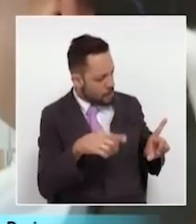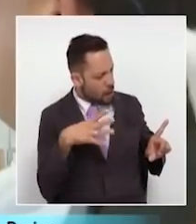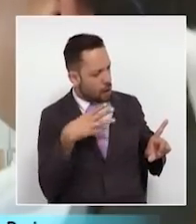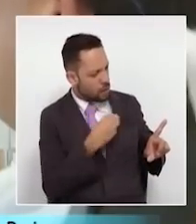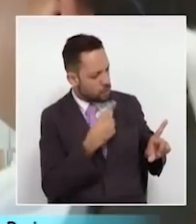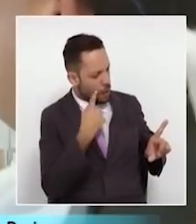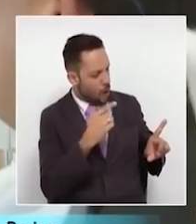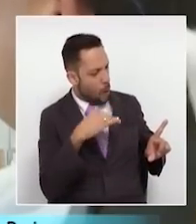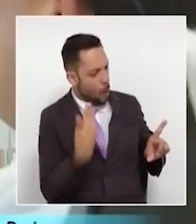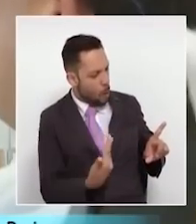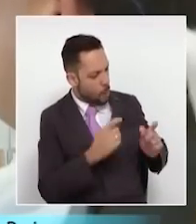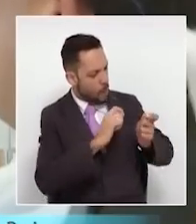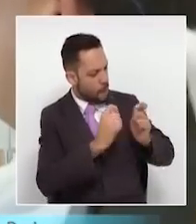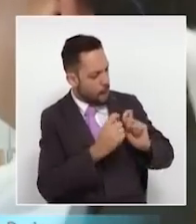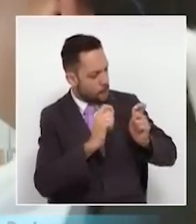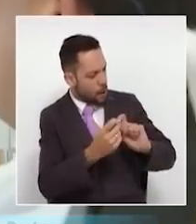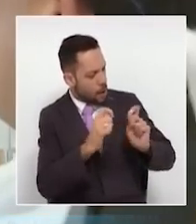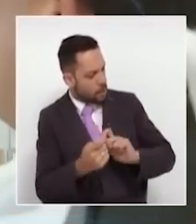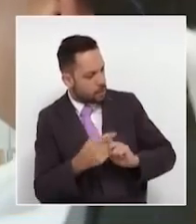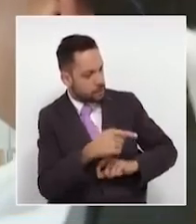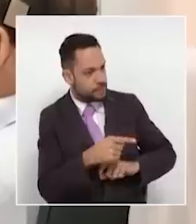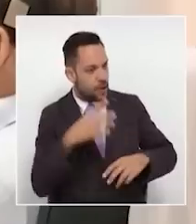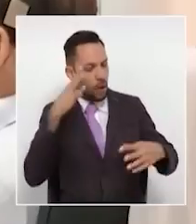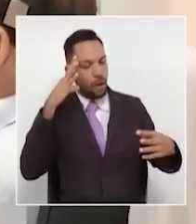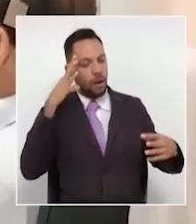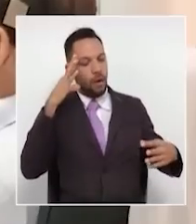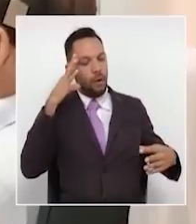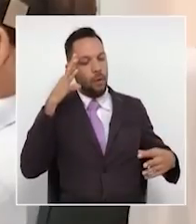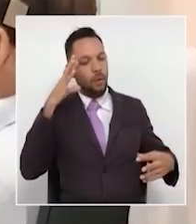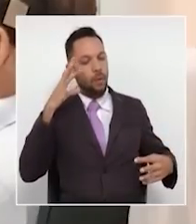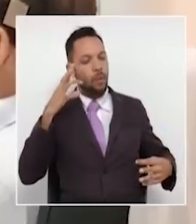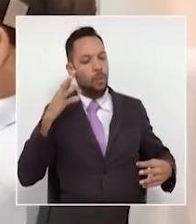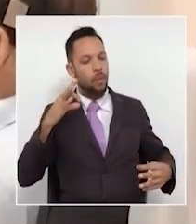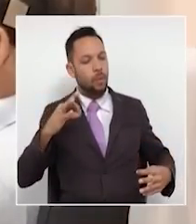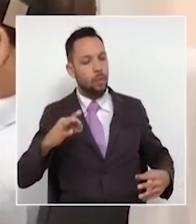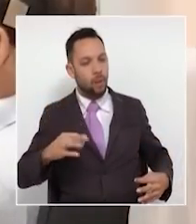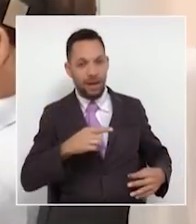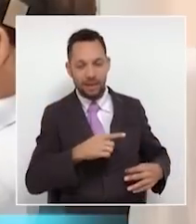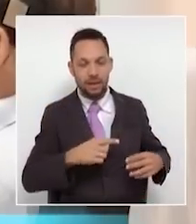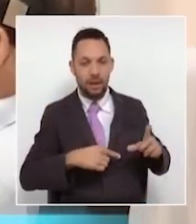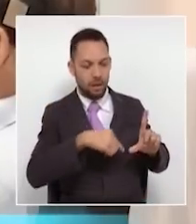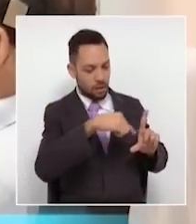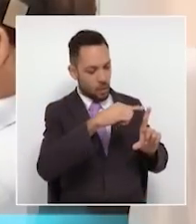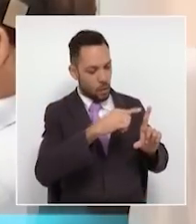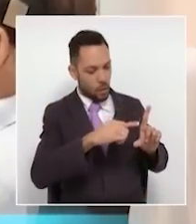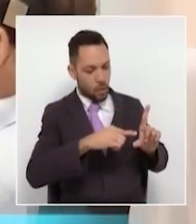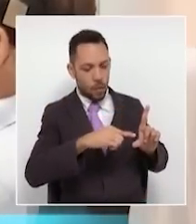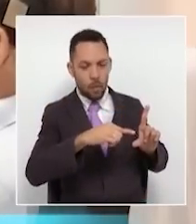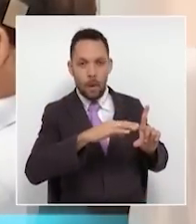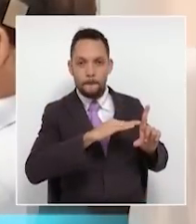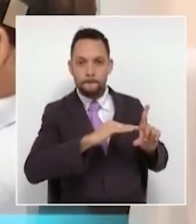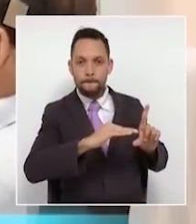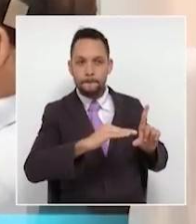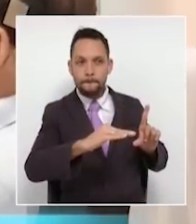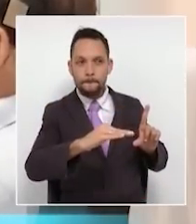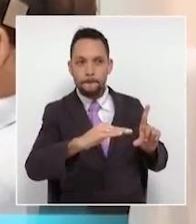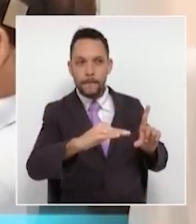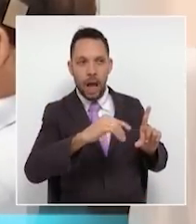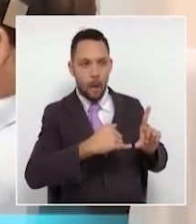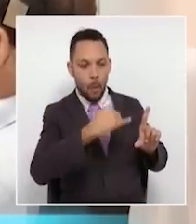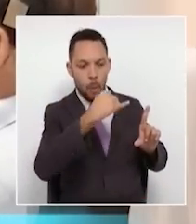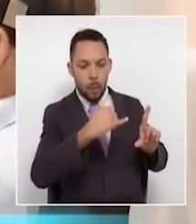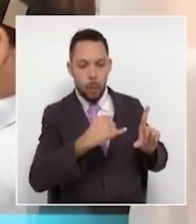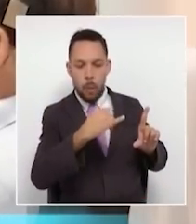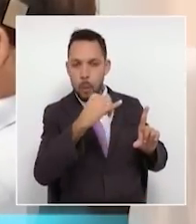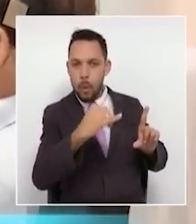cambio como ahora el doctor estaba en estado de meditación y estas ondas no se presentaba sí porque